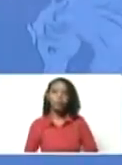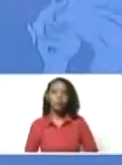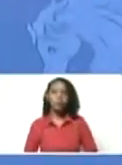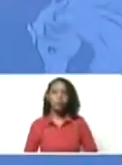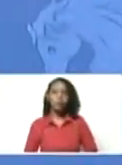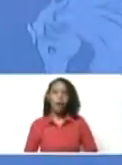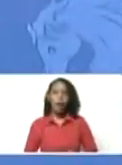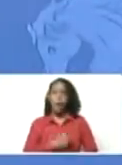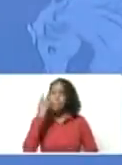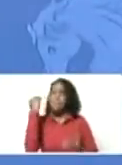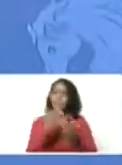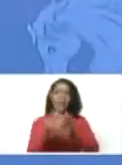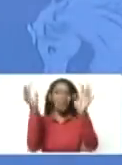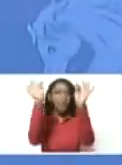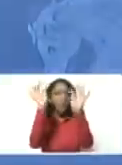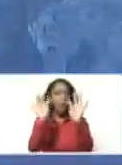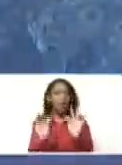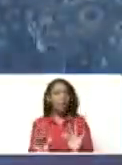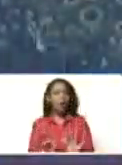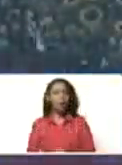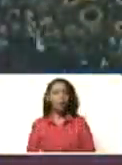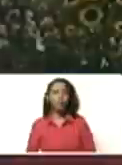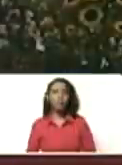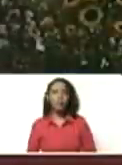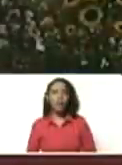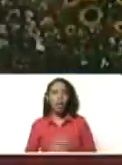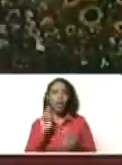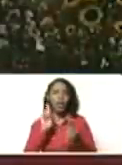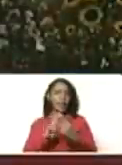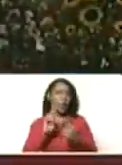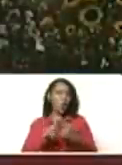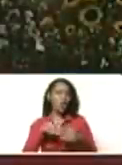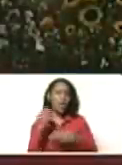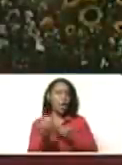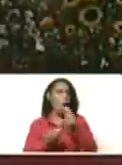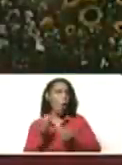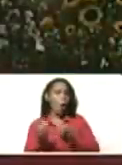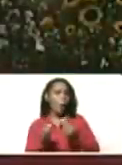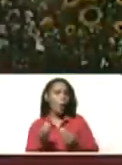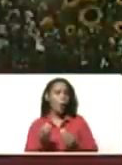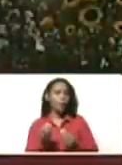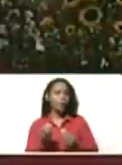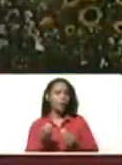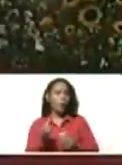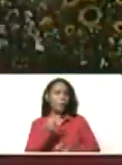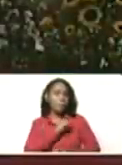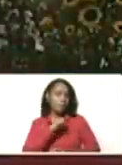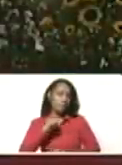en mil formas, conocidas o privadas.